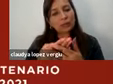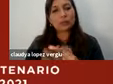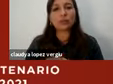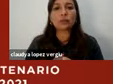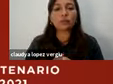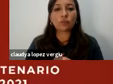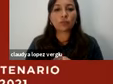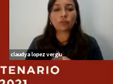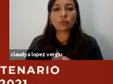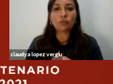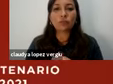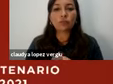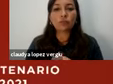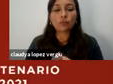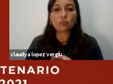y también